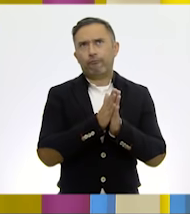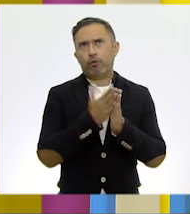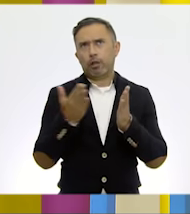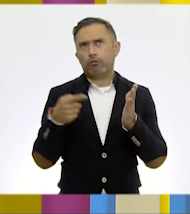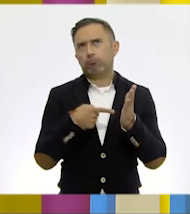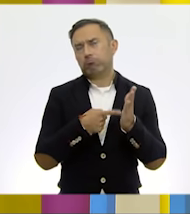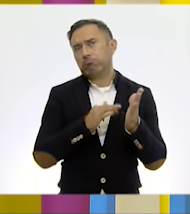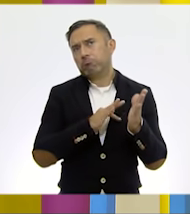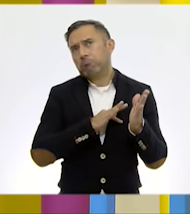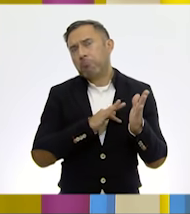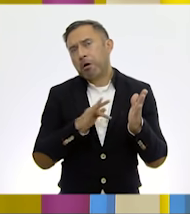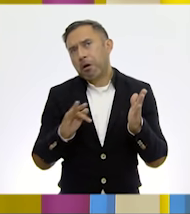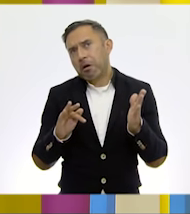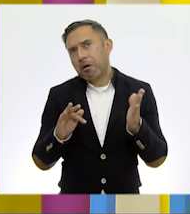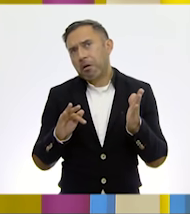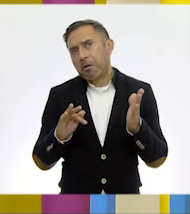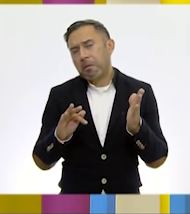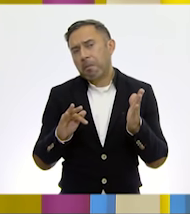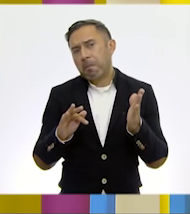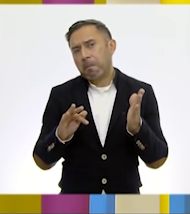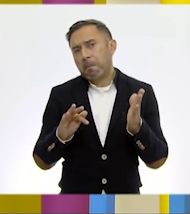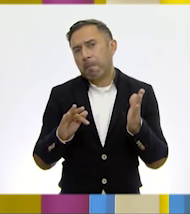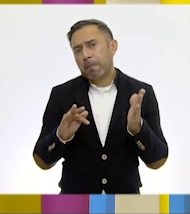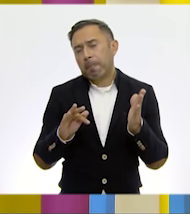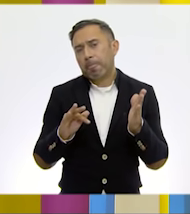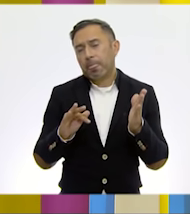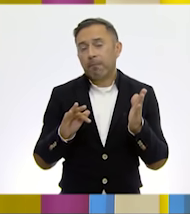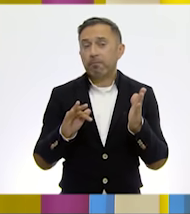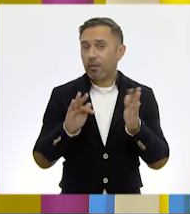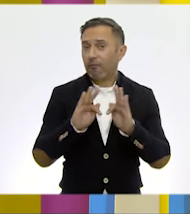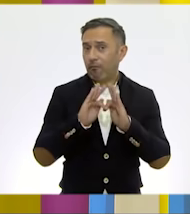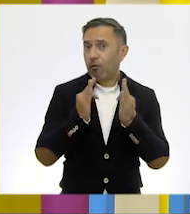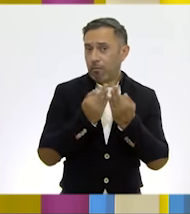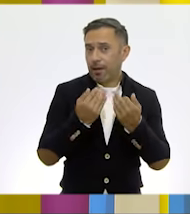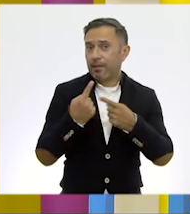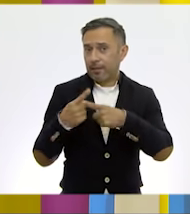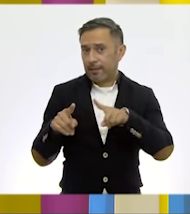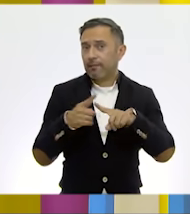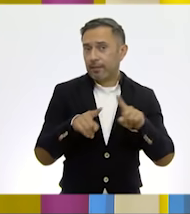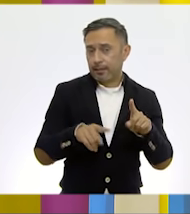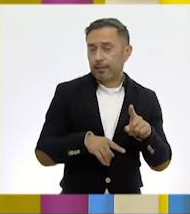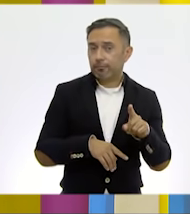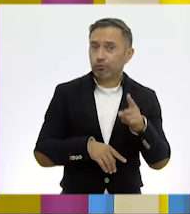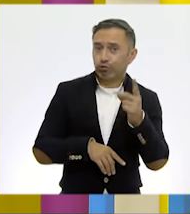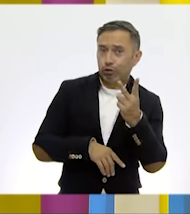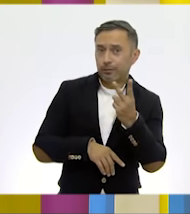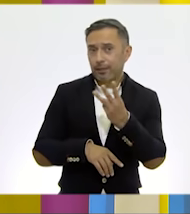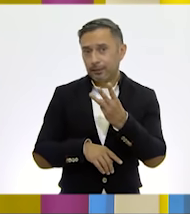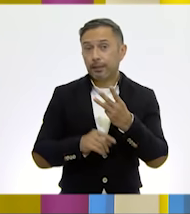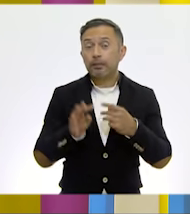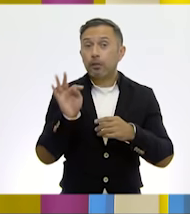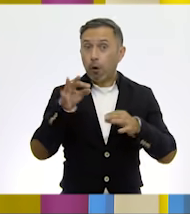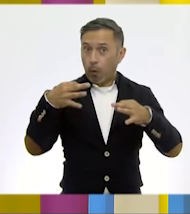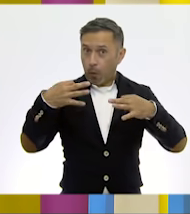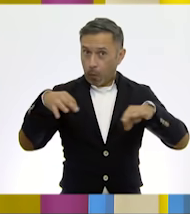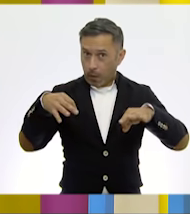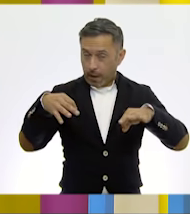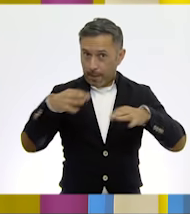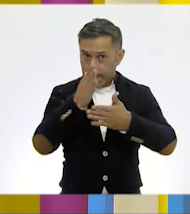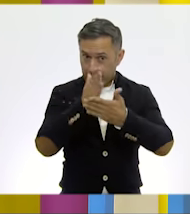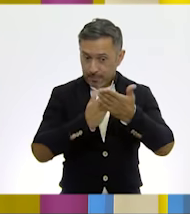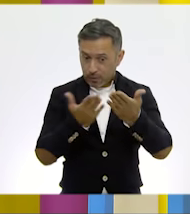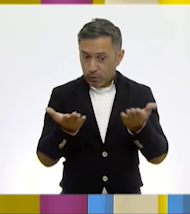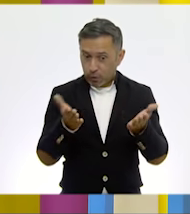pueden ser en dos tipos de formatos. Si es una hoja en dos, se le llama